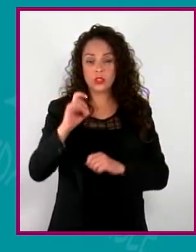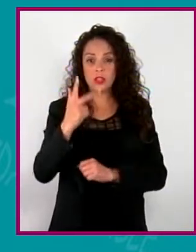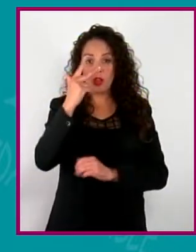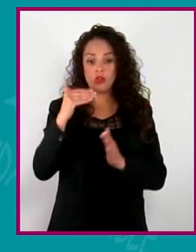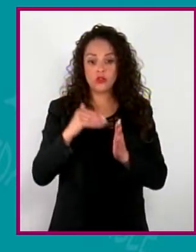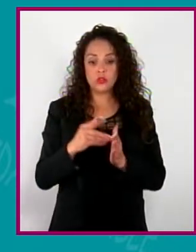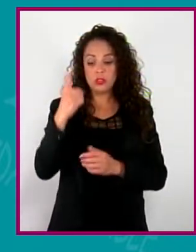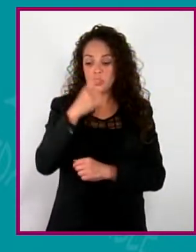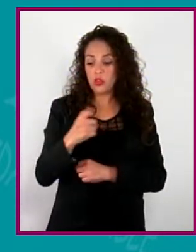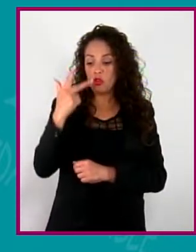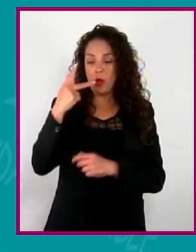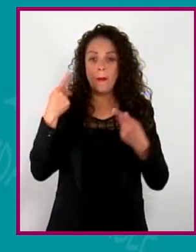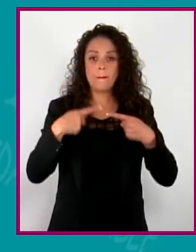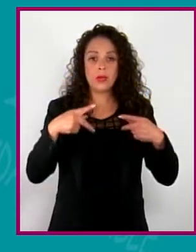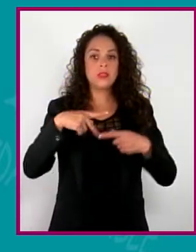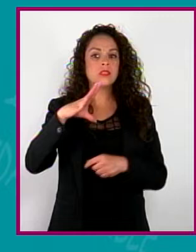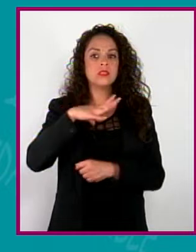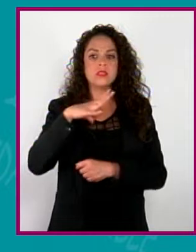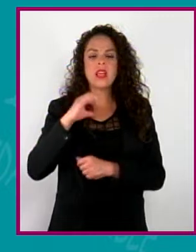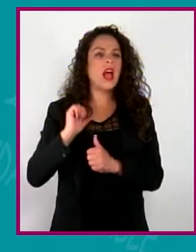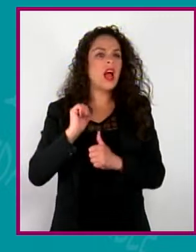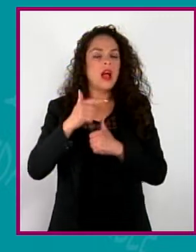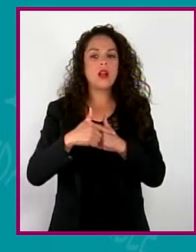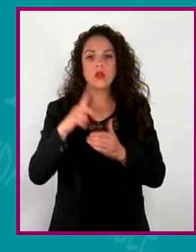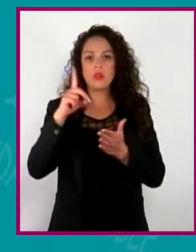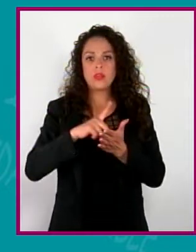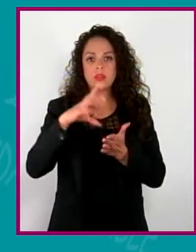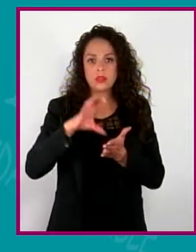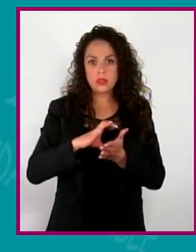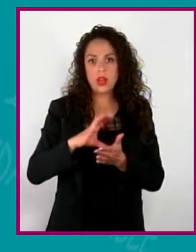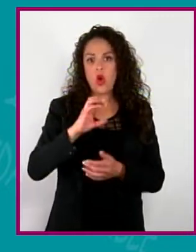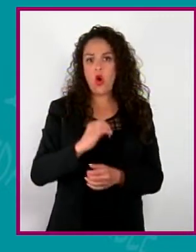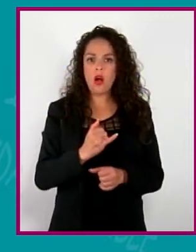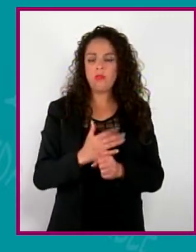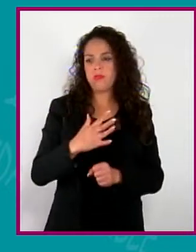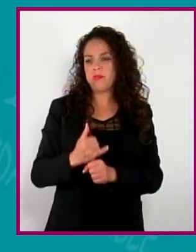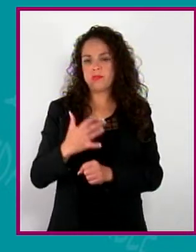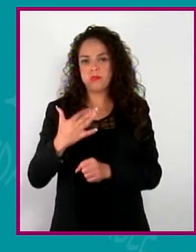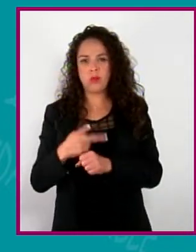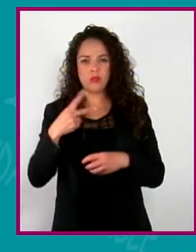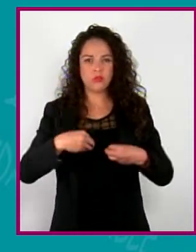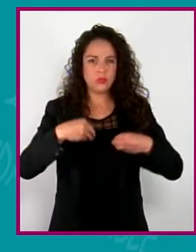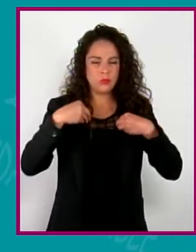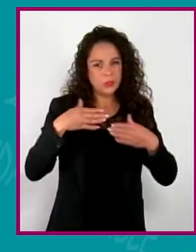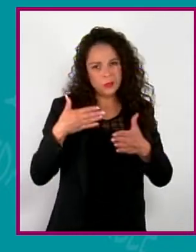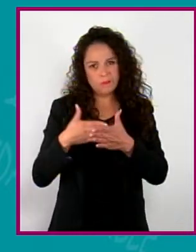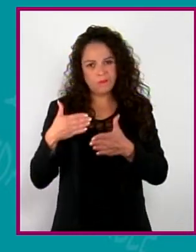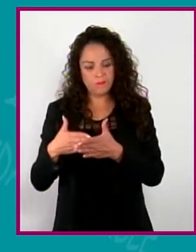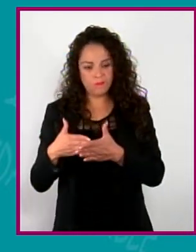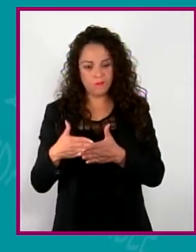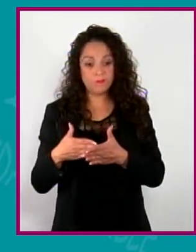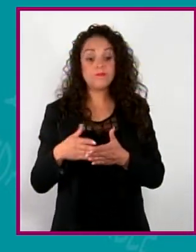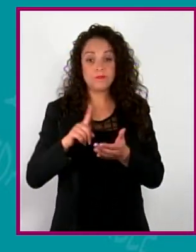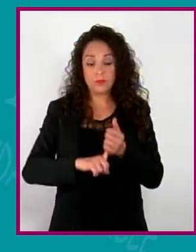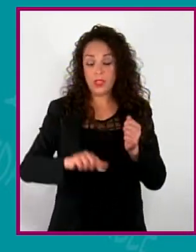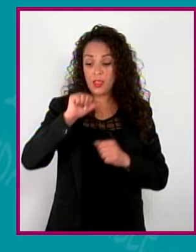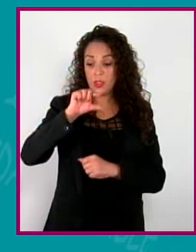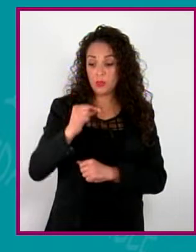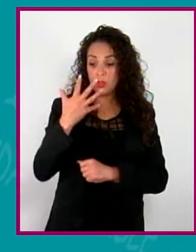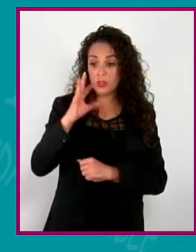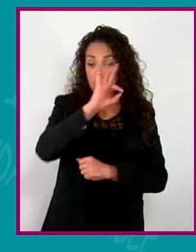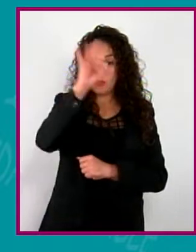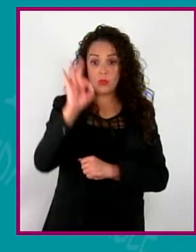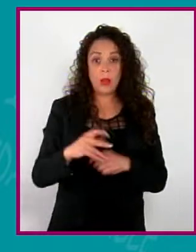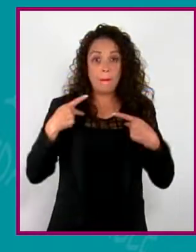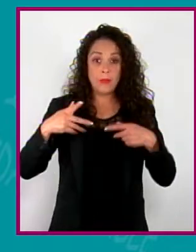20.838.108 personas que viven con alguna discapacidad o limitación, es decir, el 16.5% de la población total.